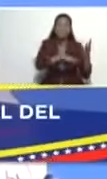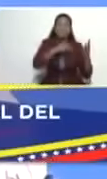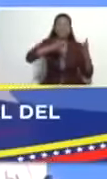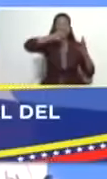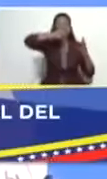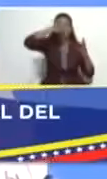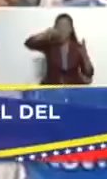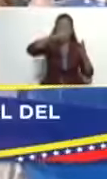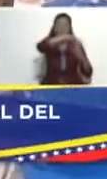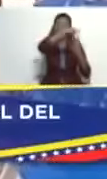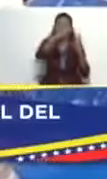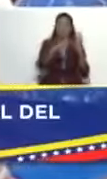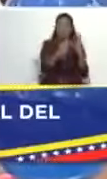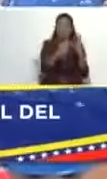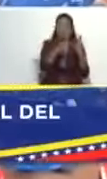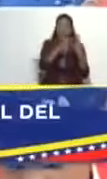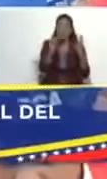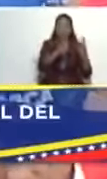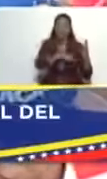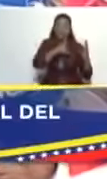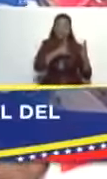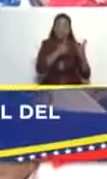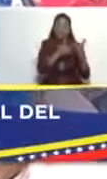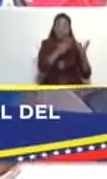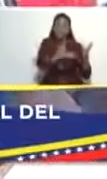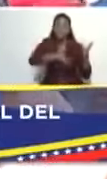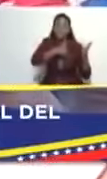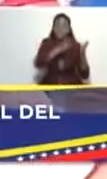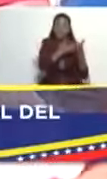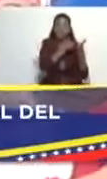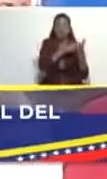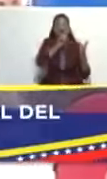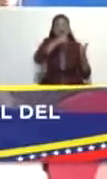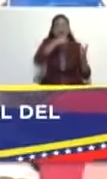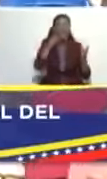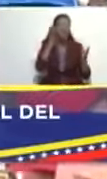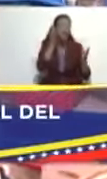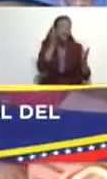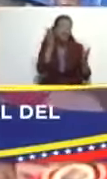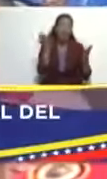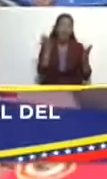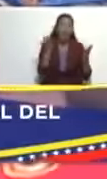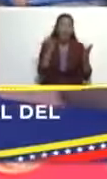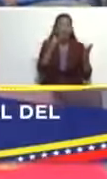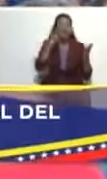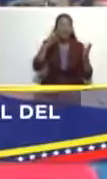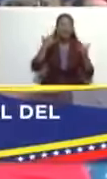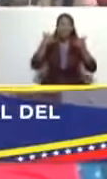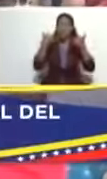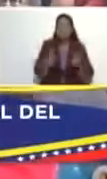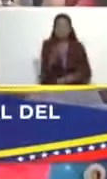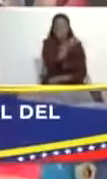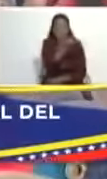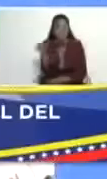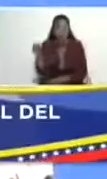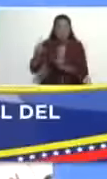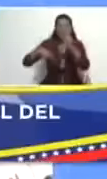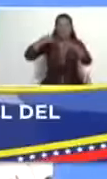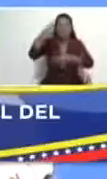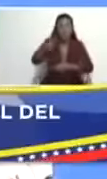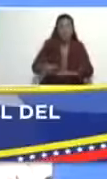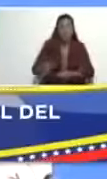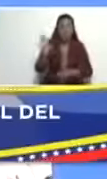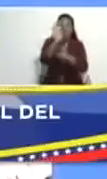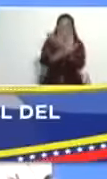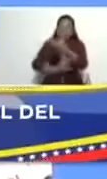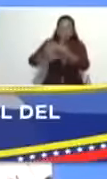patria querida, para la gran misión, abuelos y abuelas, que voy a lanzar esta semana que viene para